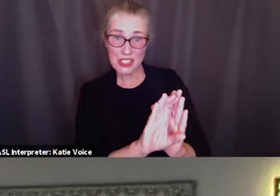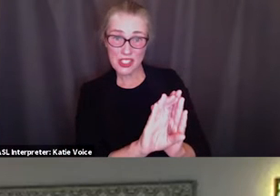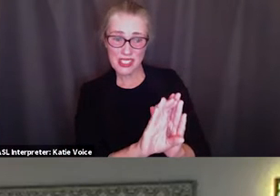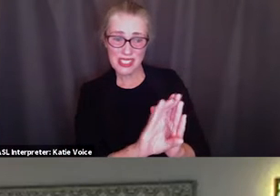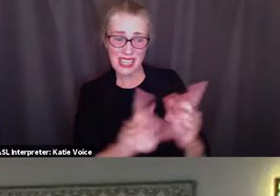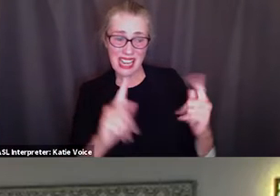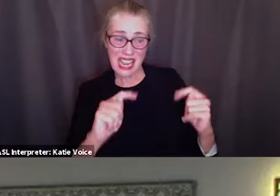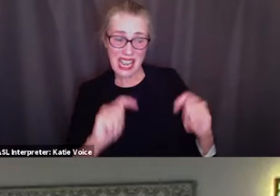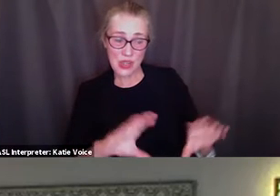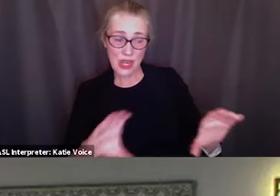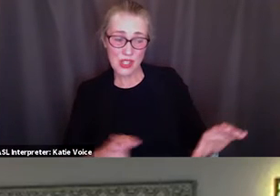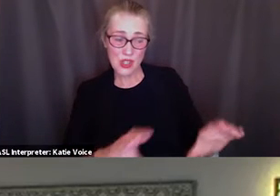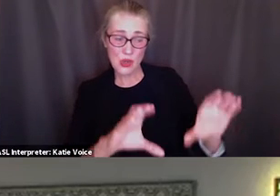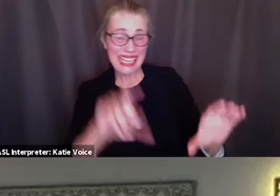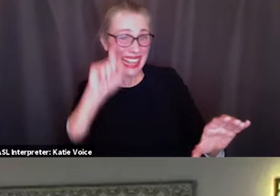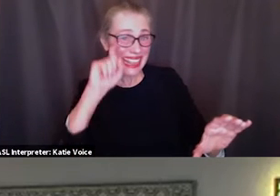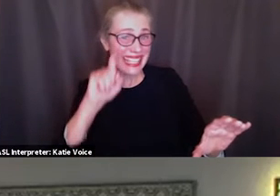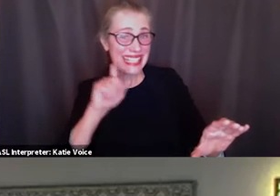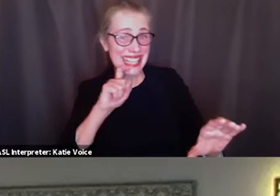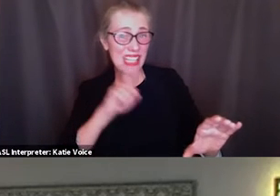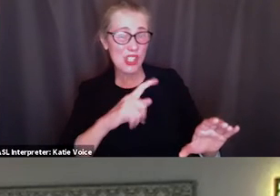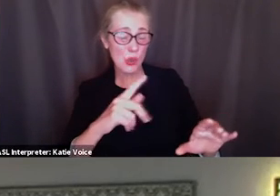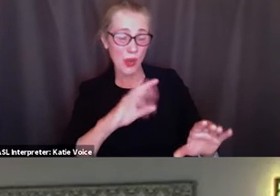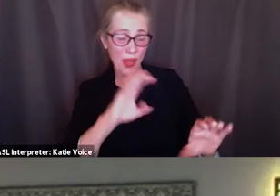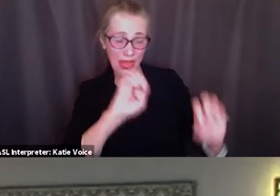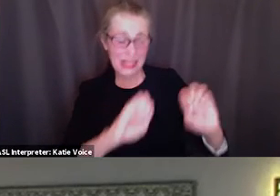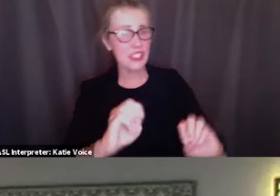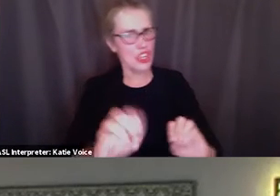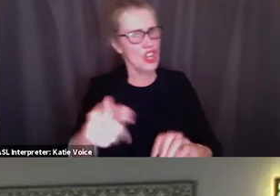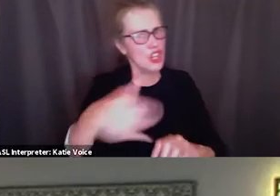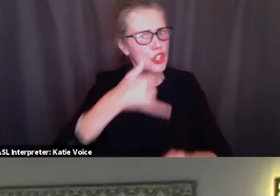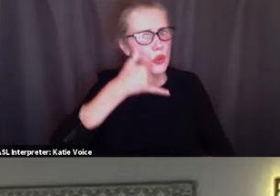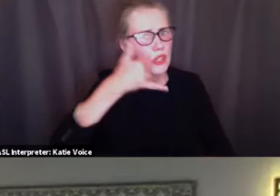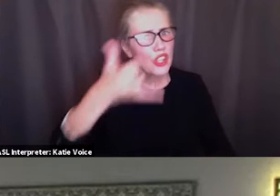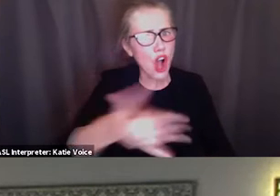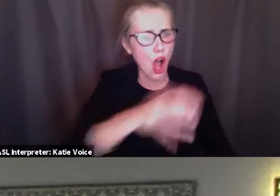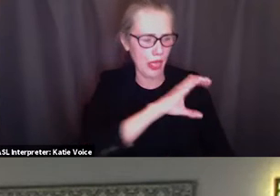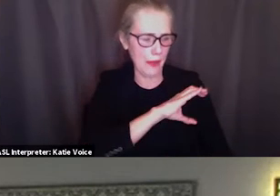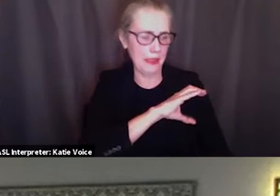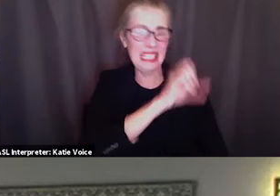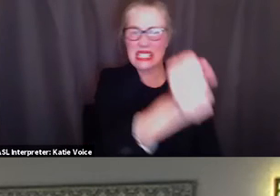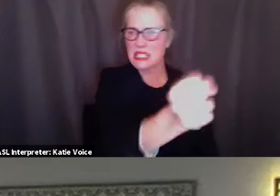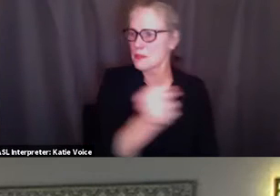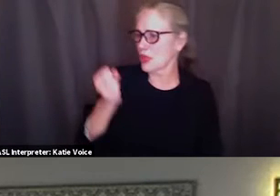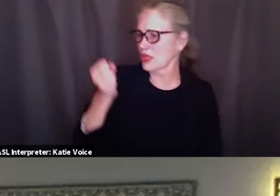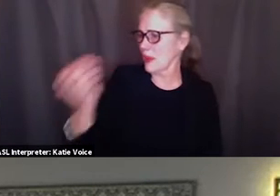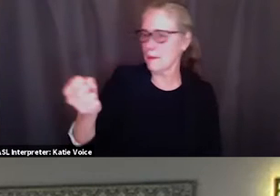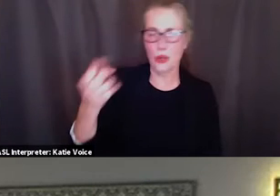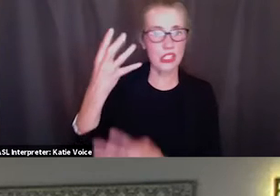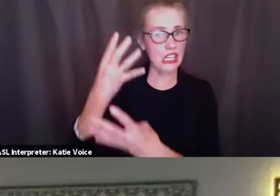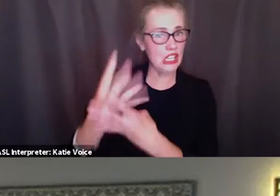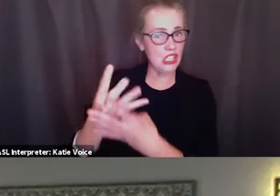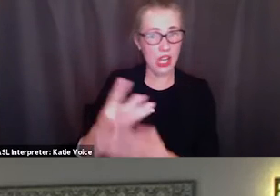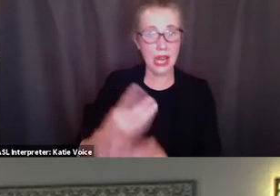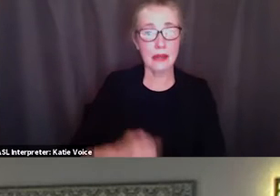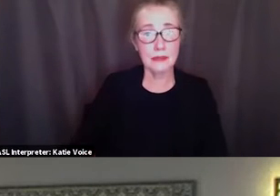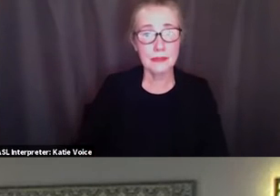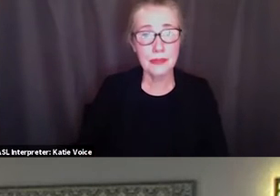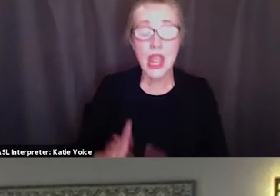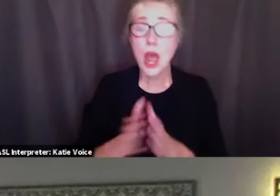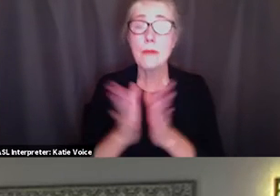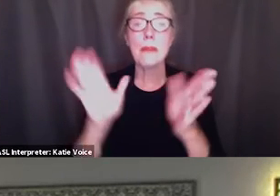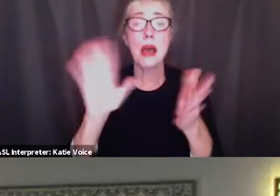que miren esas imágenes y ustedes quieren que los niños hagan esas cosas que aparecen en las